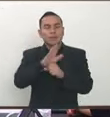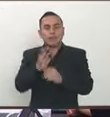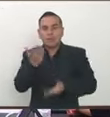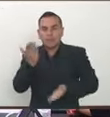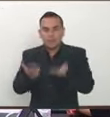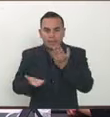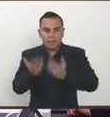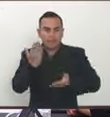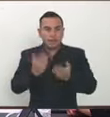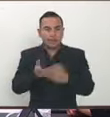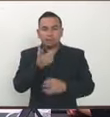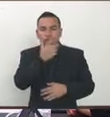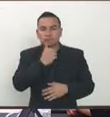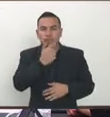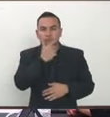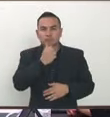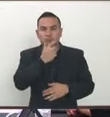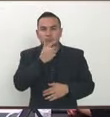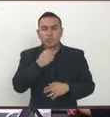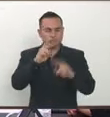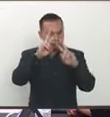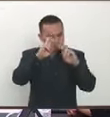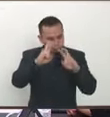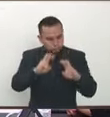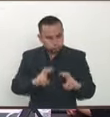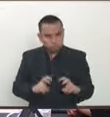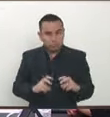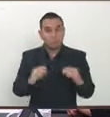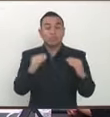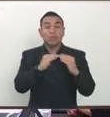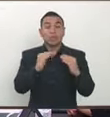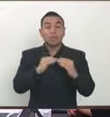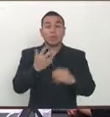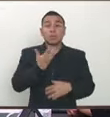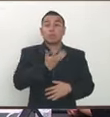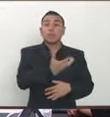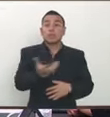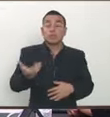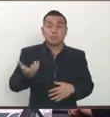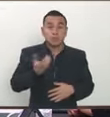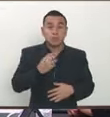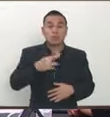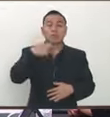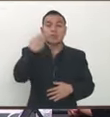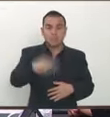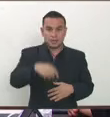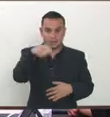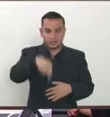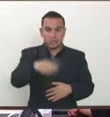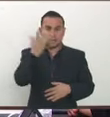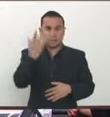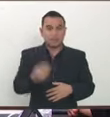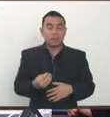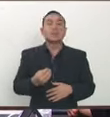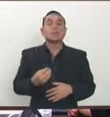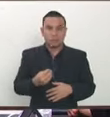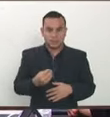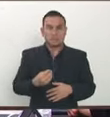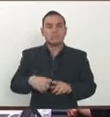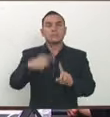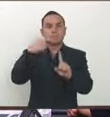eso lo llamamos caso sospechoso. Se le corrieron las pruebas, junto con todas las demás pruebas que se corrieron este día, y resultó